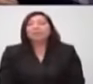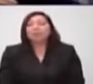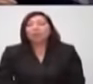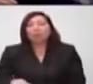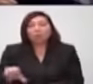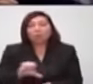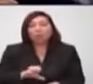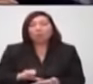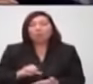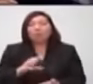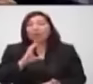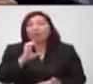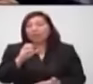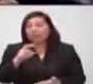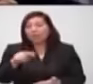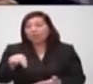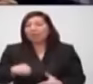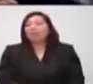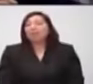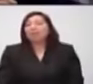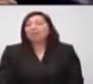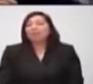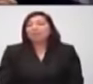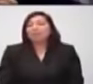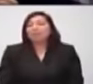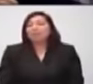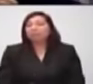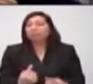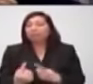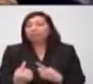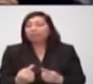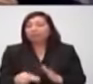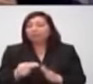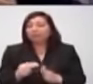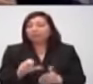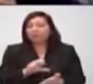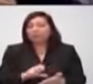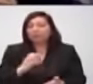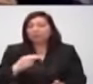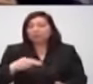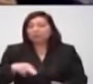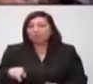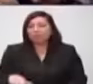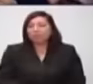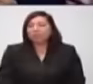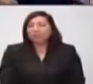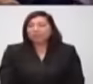óvalo Naranjal, 25 de enero, y los intercambios viales a nivel en el óvalo Chillón. Siguiente, por